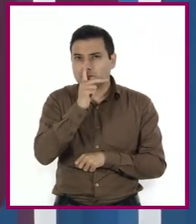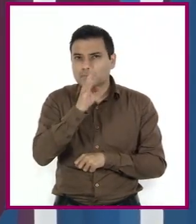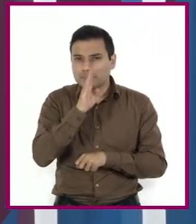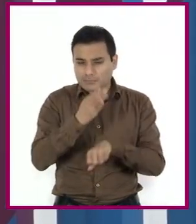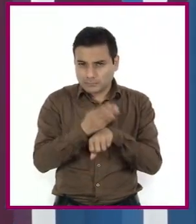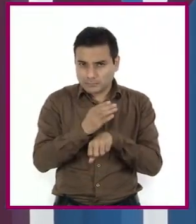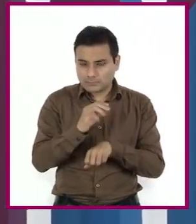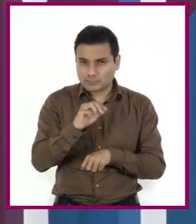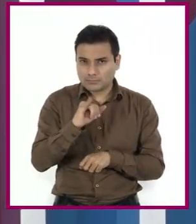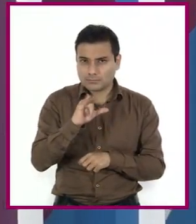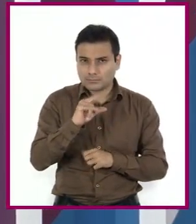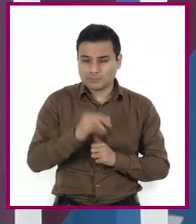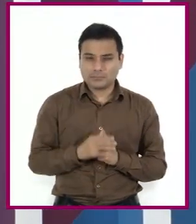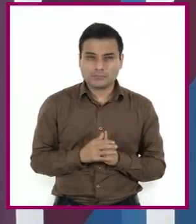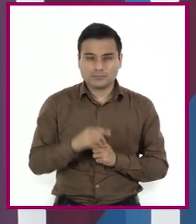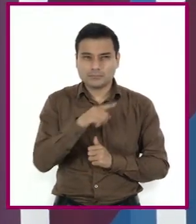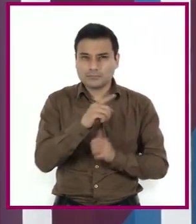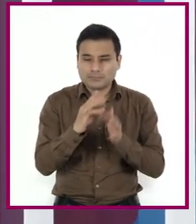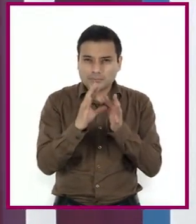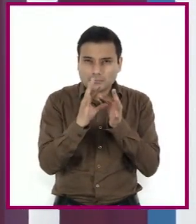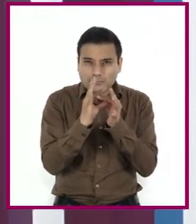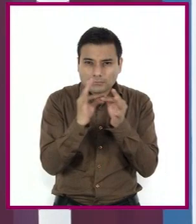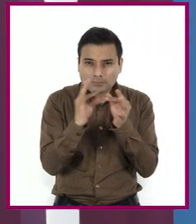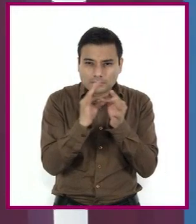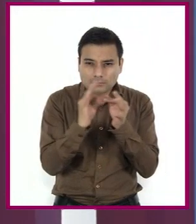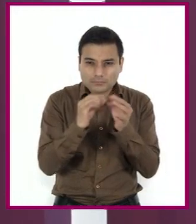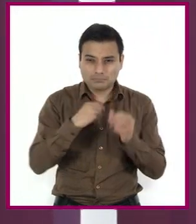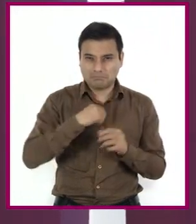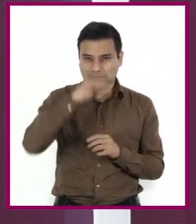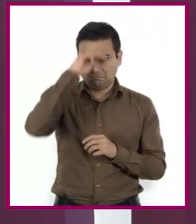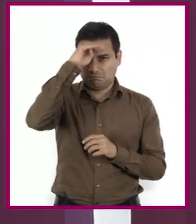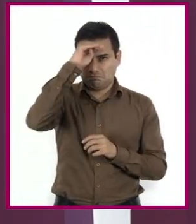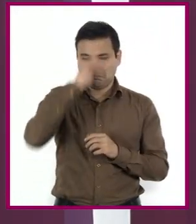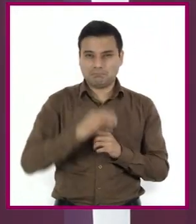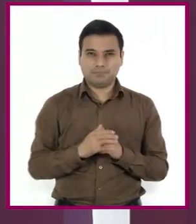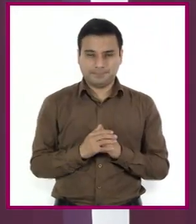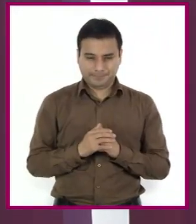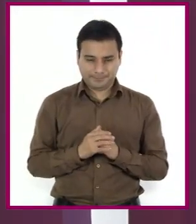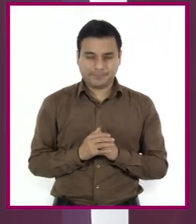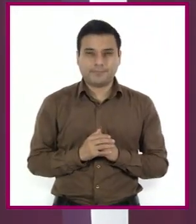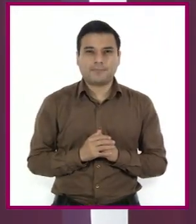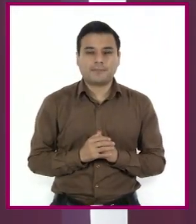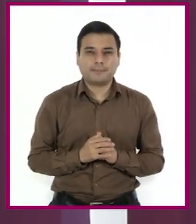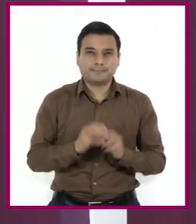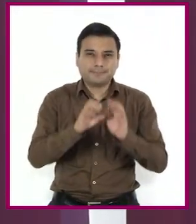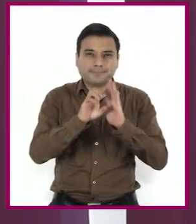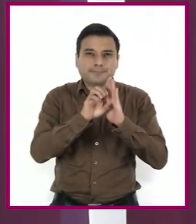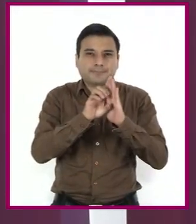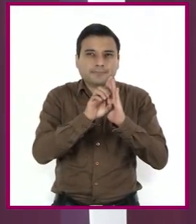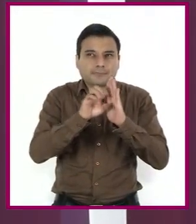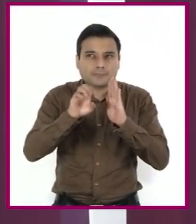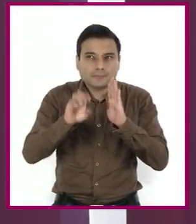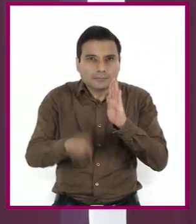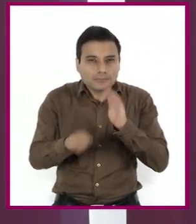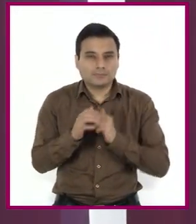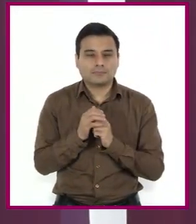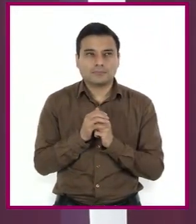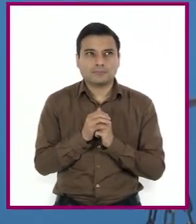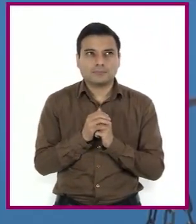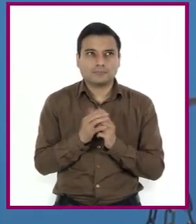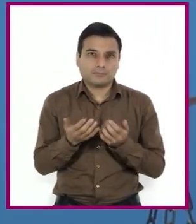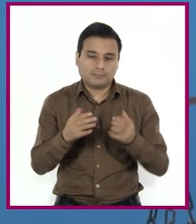Maestra, después de escuchar su explicación, puedo pensar que si este mismo razonamiento lo aplicamos a nuestras